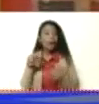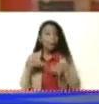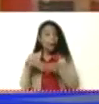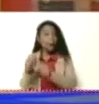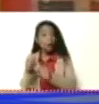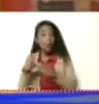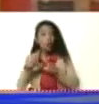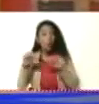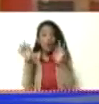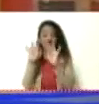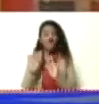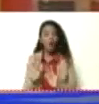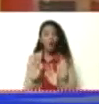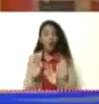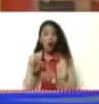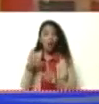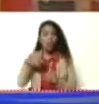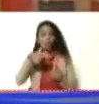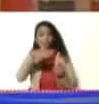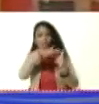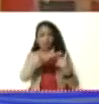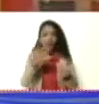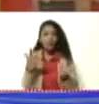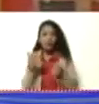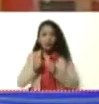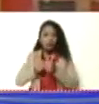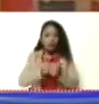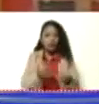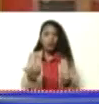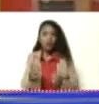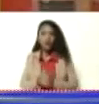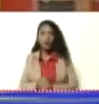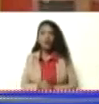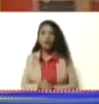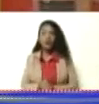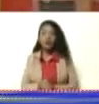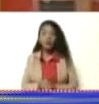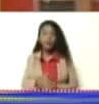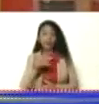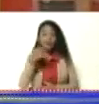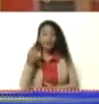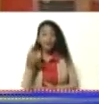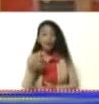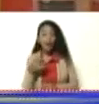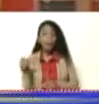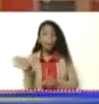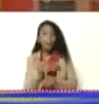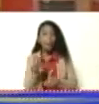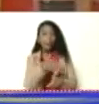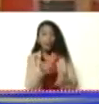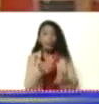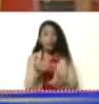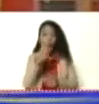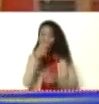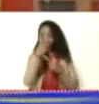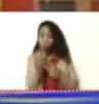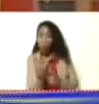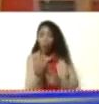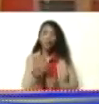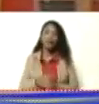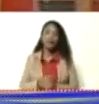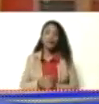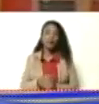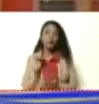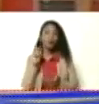sus tipos, acosándonos, persiguiéndonos, realmente maltratando a los pobres. Y cuando